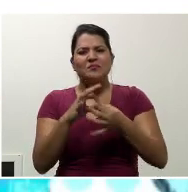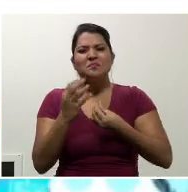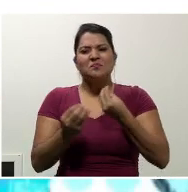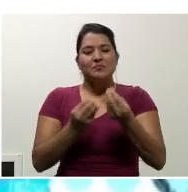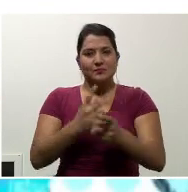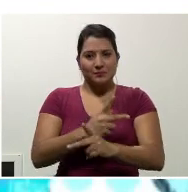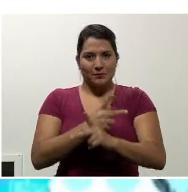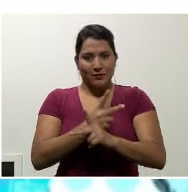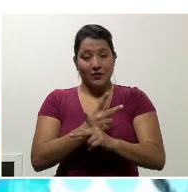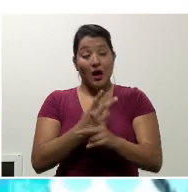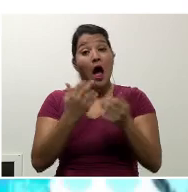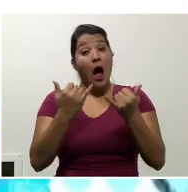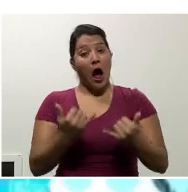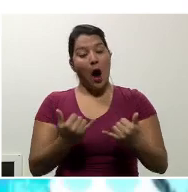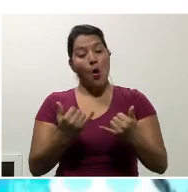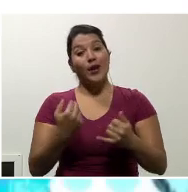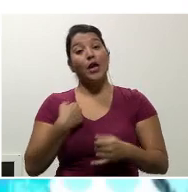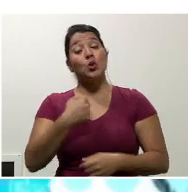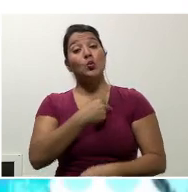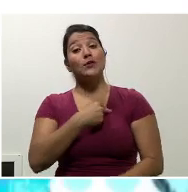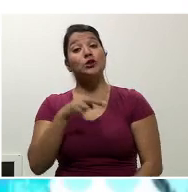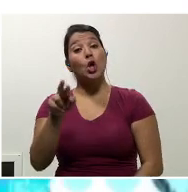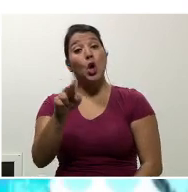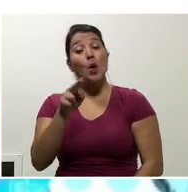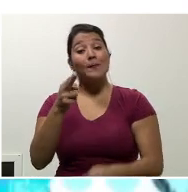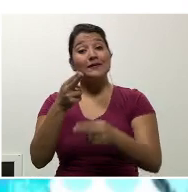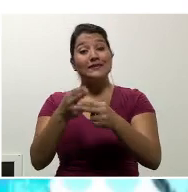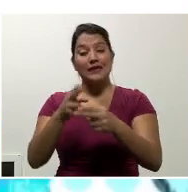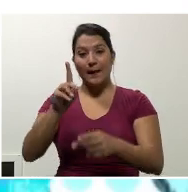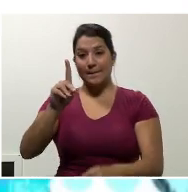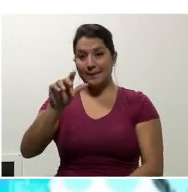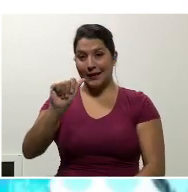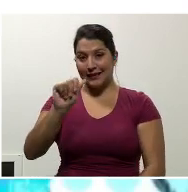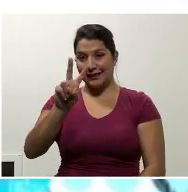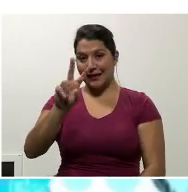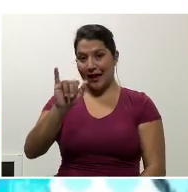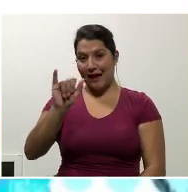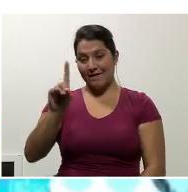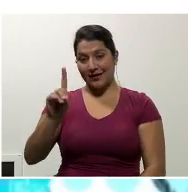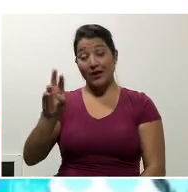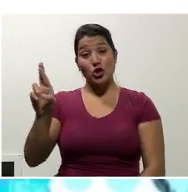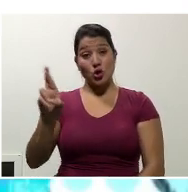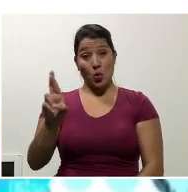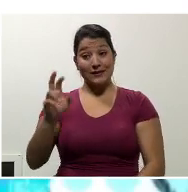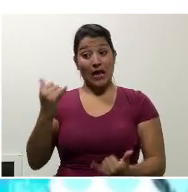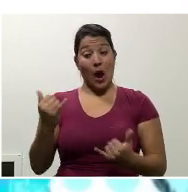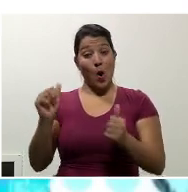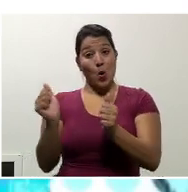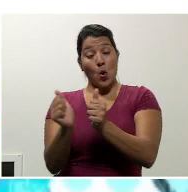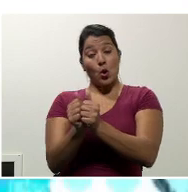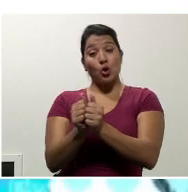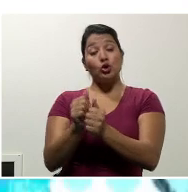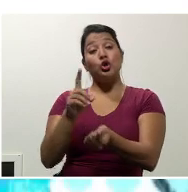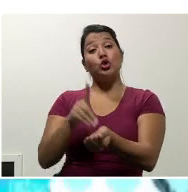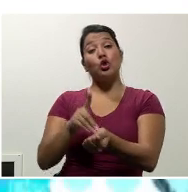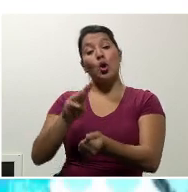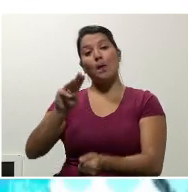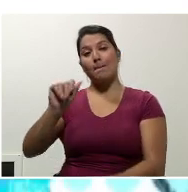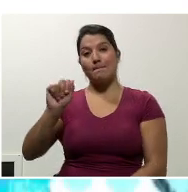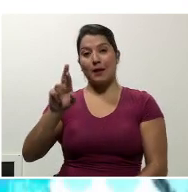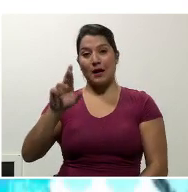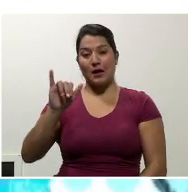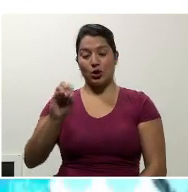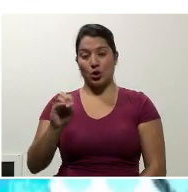nos acompaña nuestro compañero David Roversi, quien está con el doctor Mario Bosa,